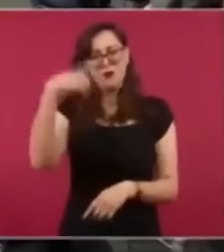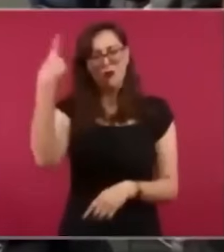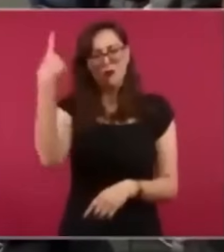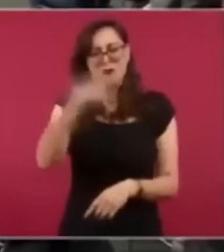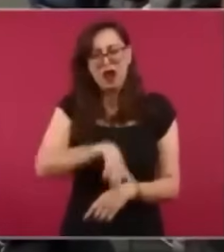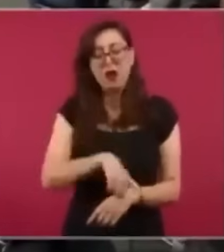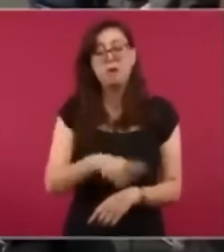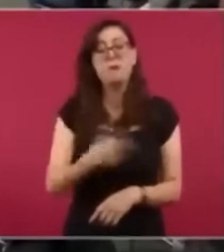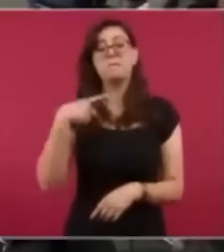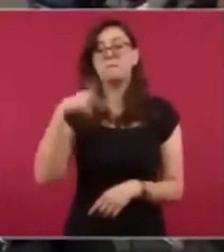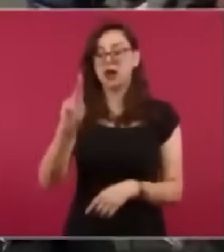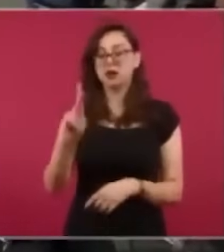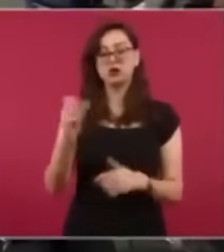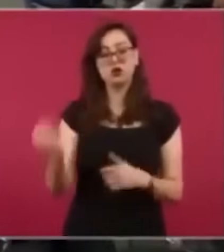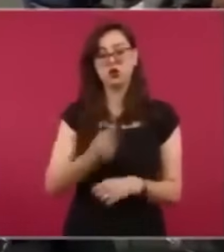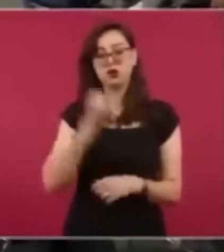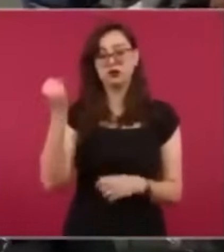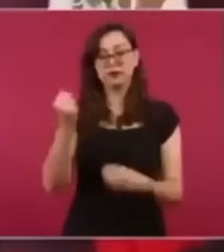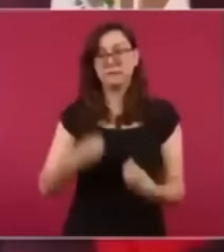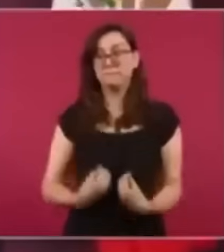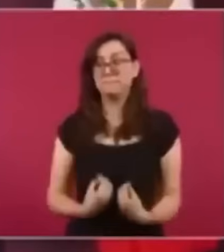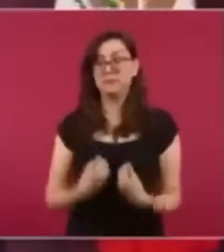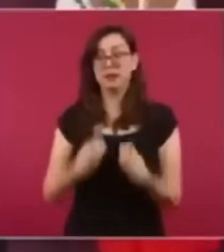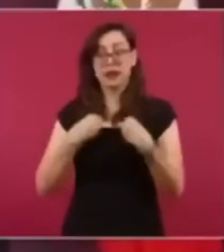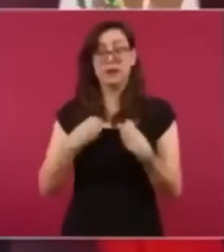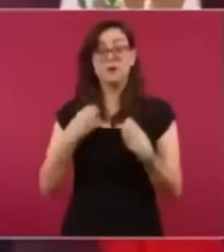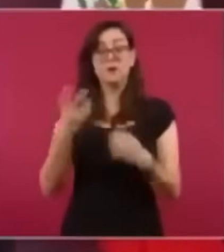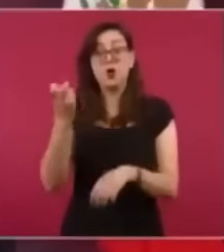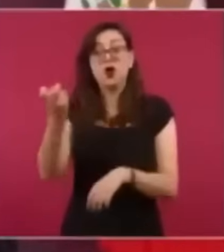Entonces, más inteligencia,